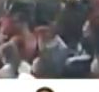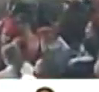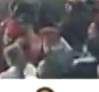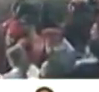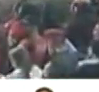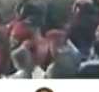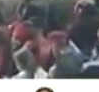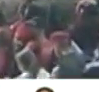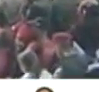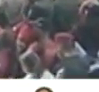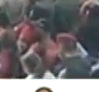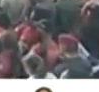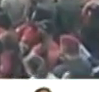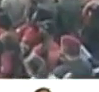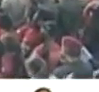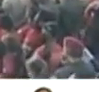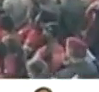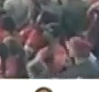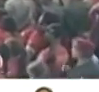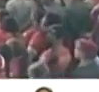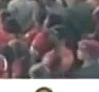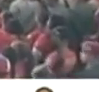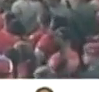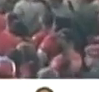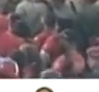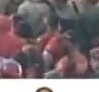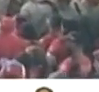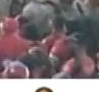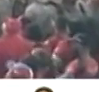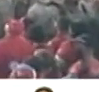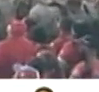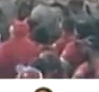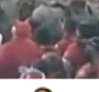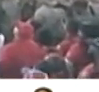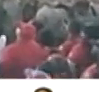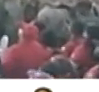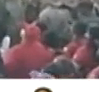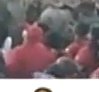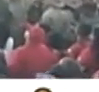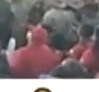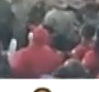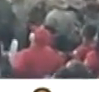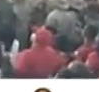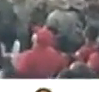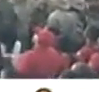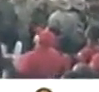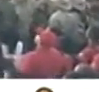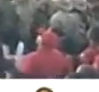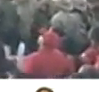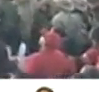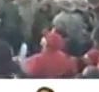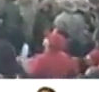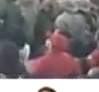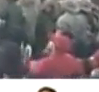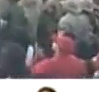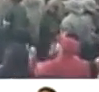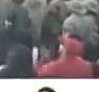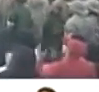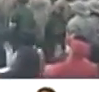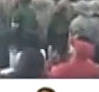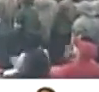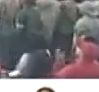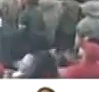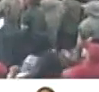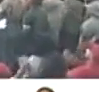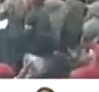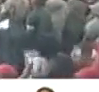en contra de todos. Hoy Venezuela se levanta como el referente mundial de la lucha de los pueblos por su dignidad. Nos